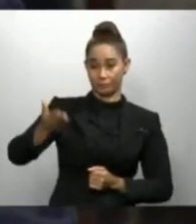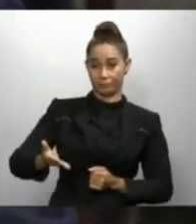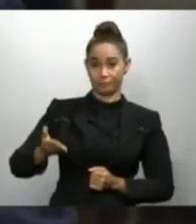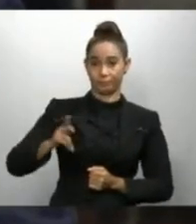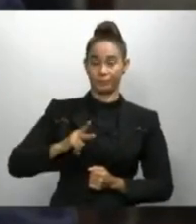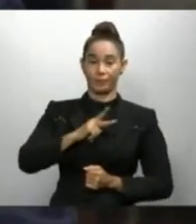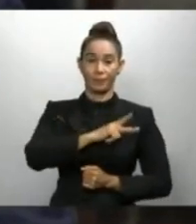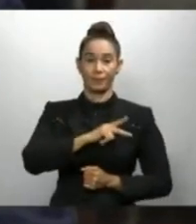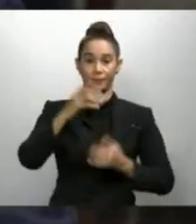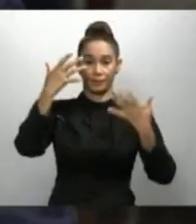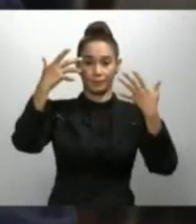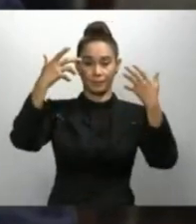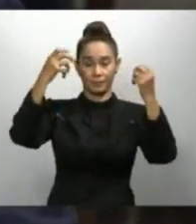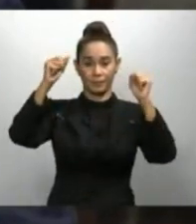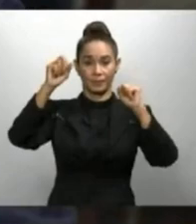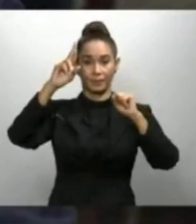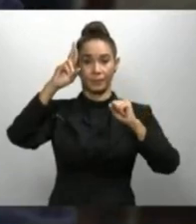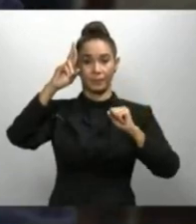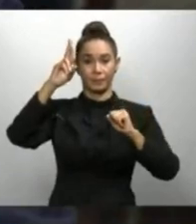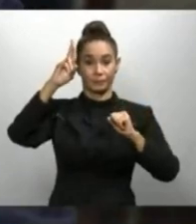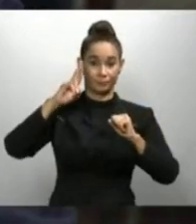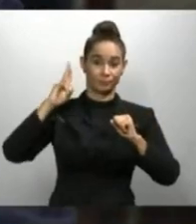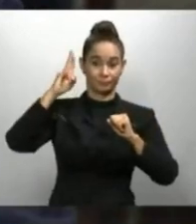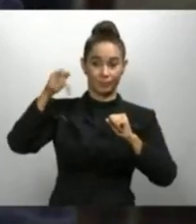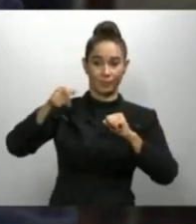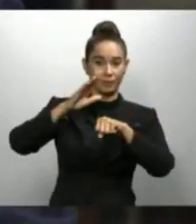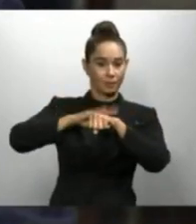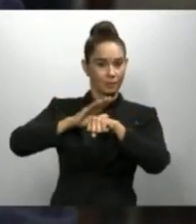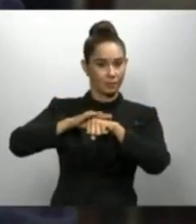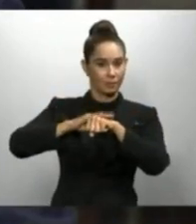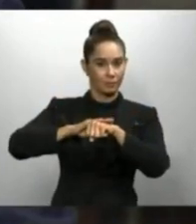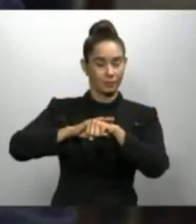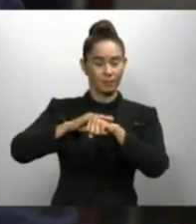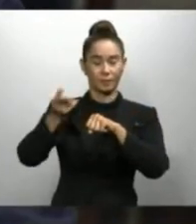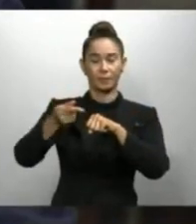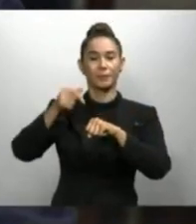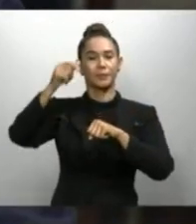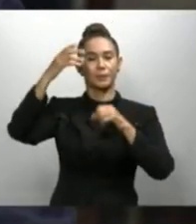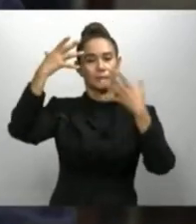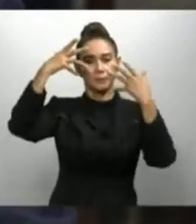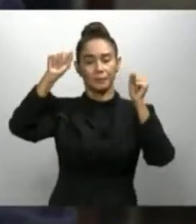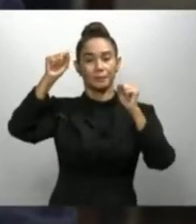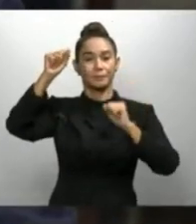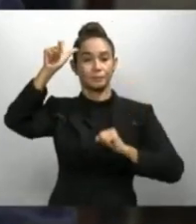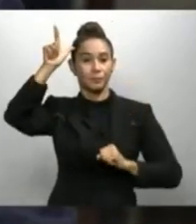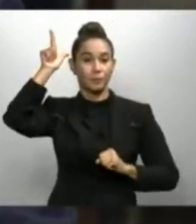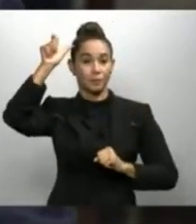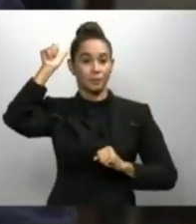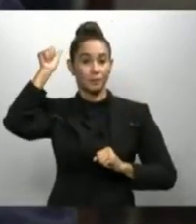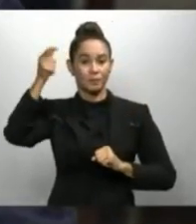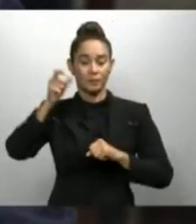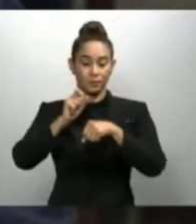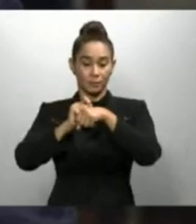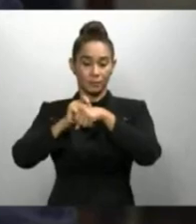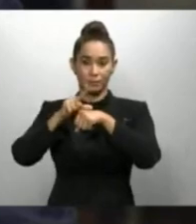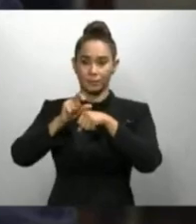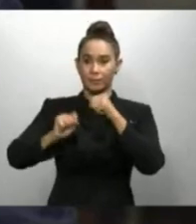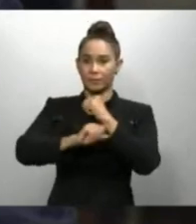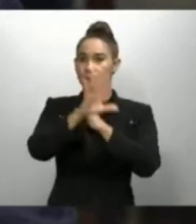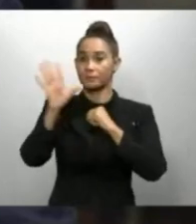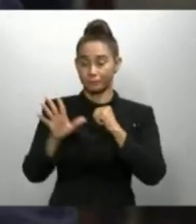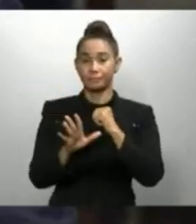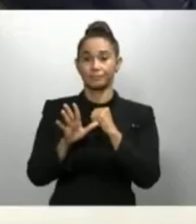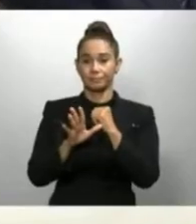de la República en esta rueda de prensa, convocada por mandato del presidente Abinader, es un mensaje claro y